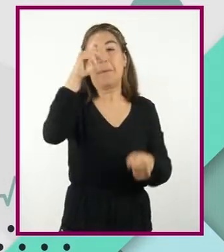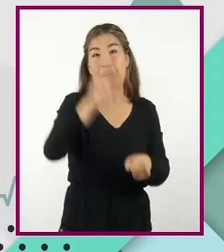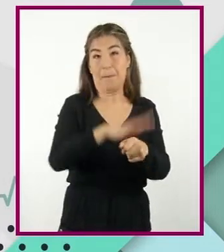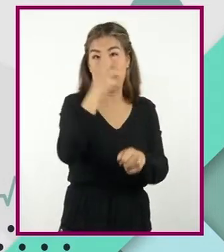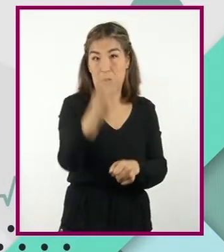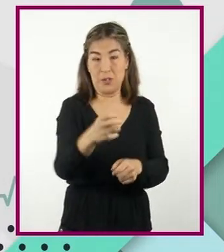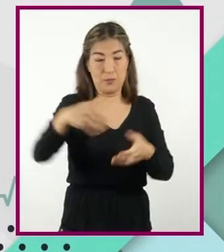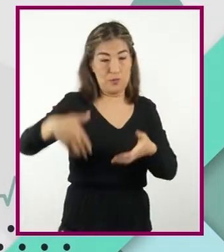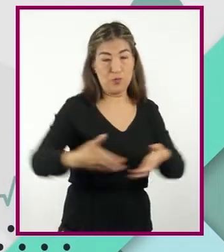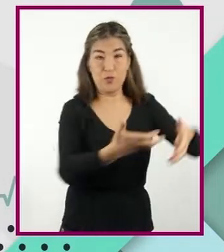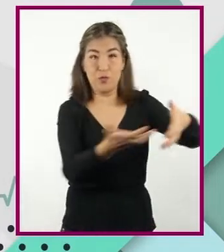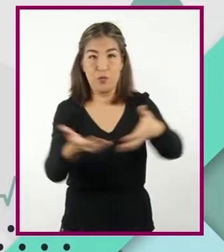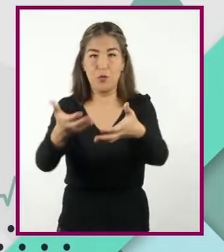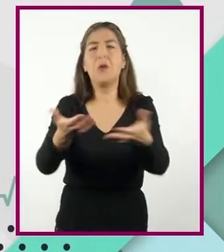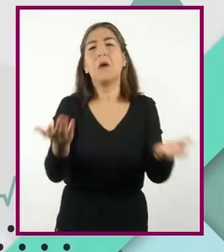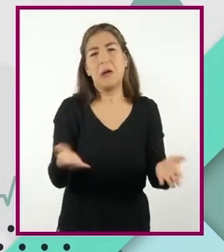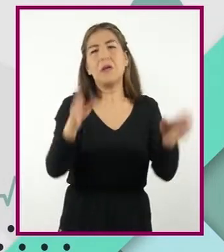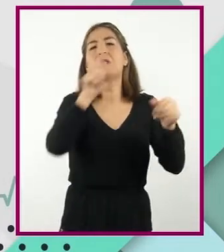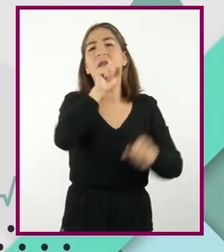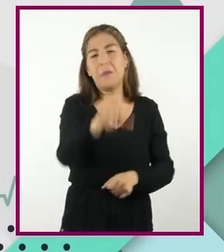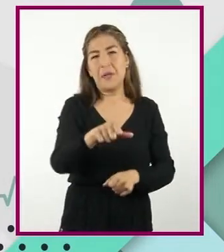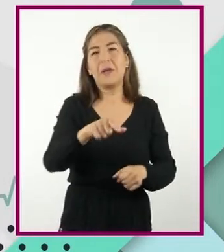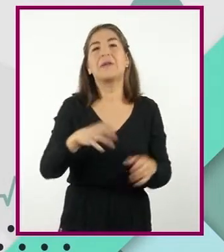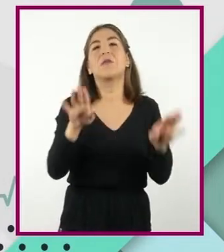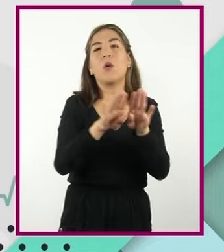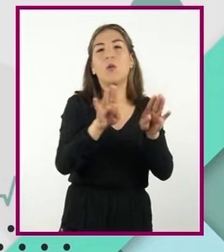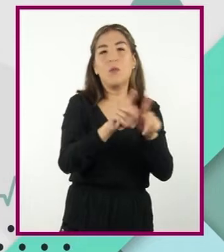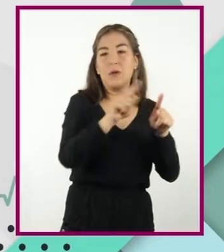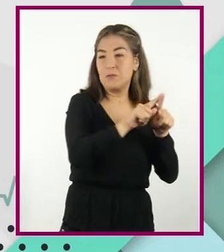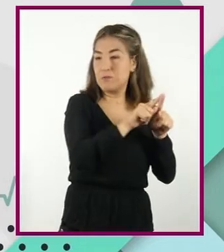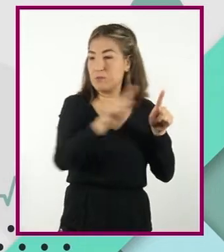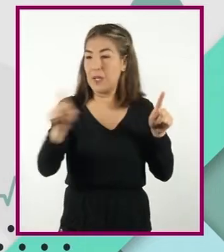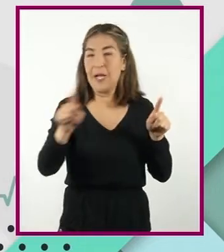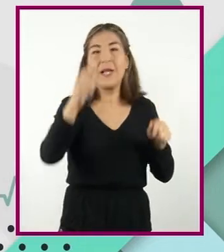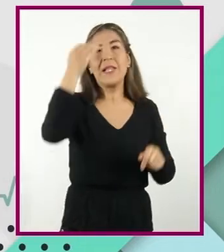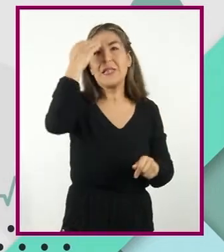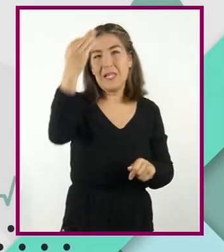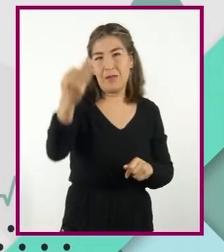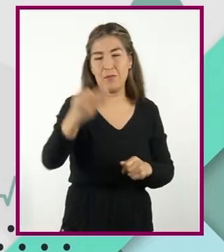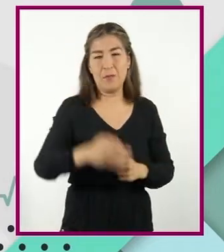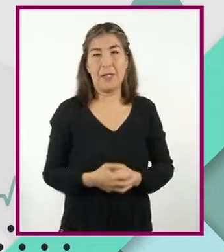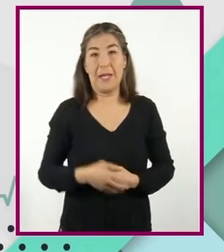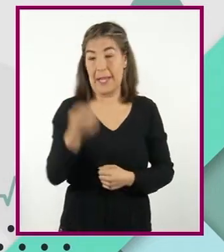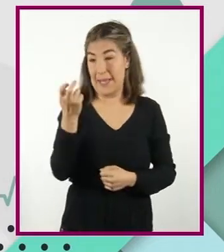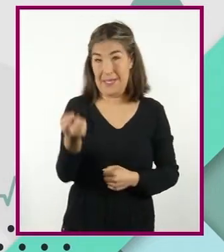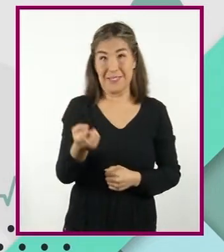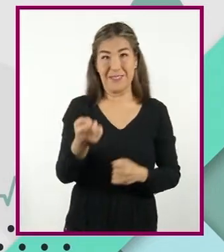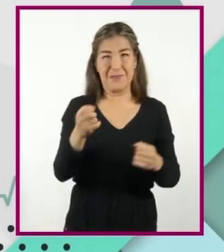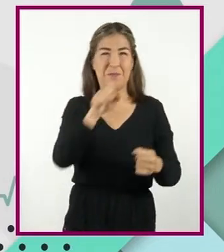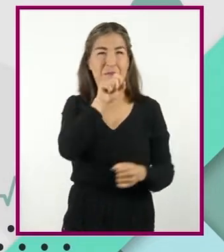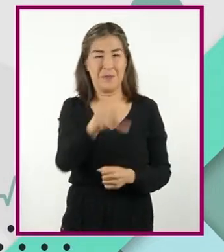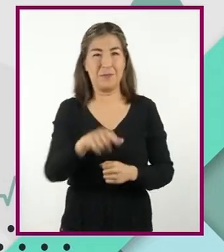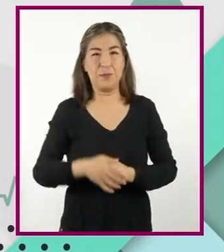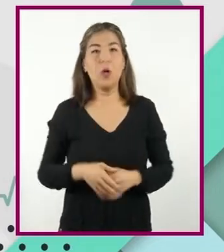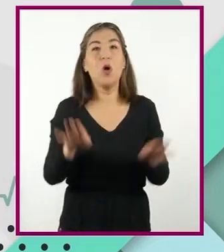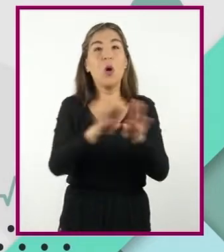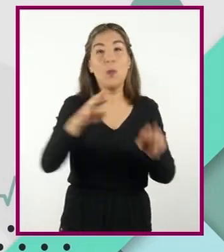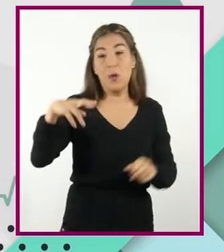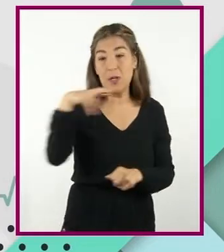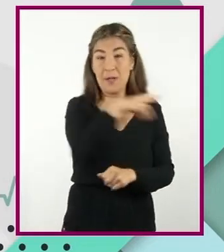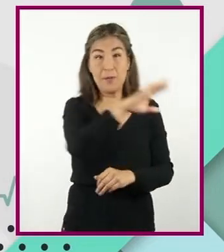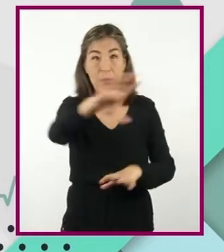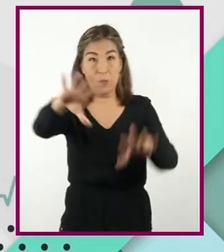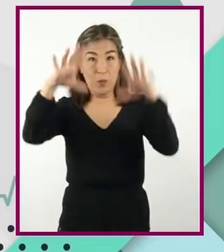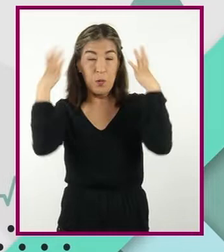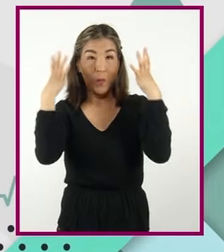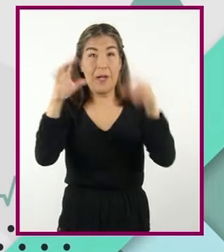recorrido o, como hemos escuchado, la distancia entre el tiempo. De esta manera, si la rapidez del automóvil